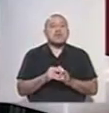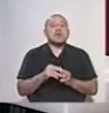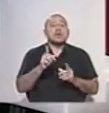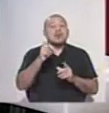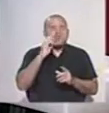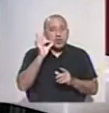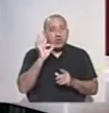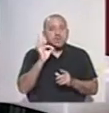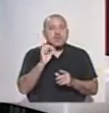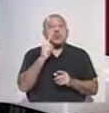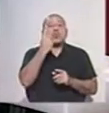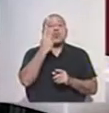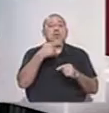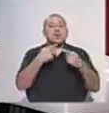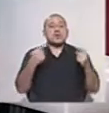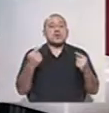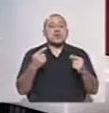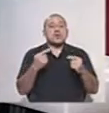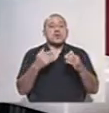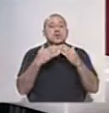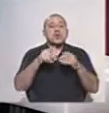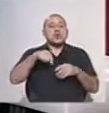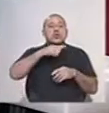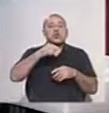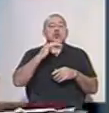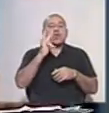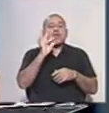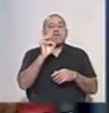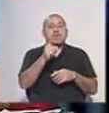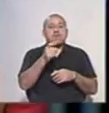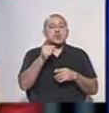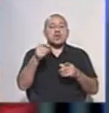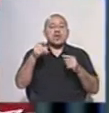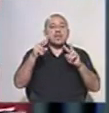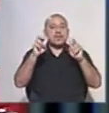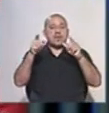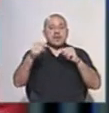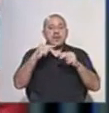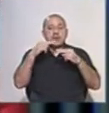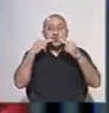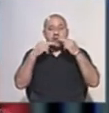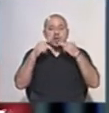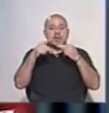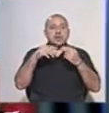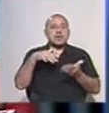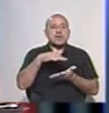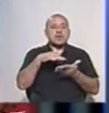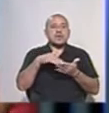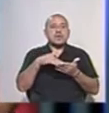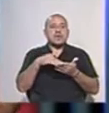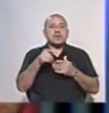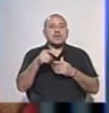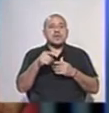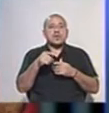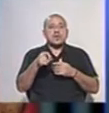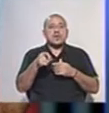que nos escribieron. Sí, una cosita. Le preguntaba por dónde queda Foque, el restaurante que mencionamos más temprano. Es en el inicio